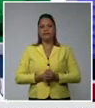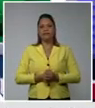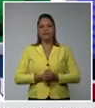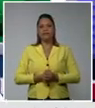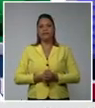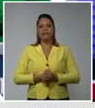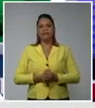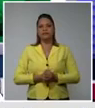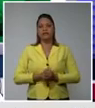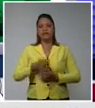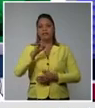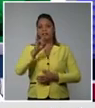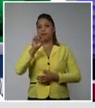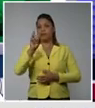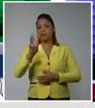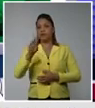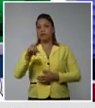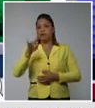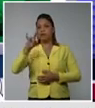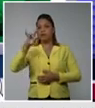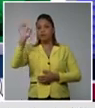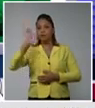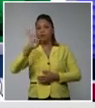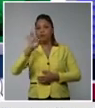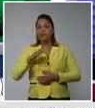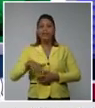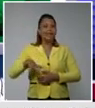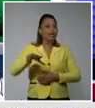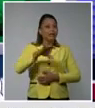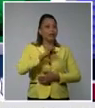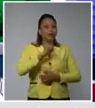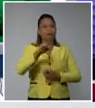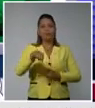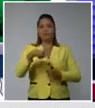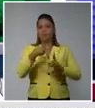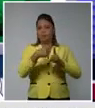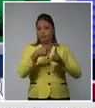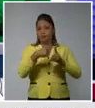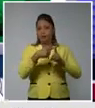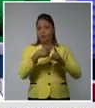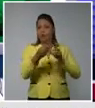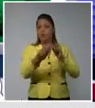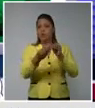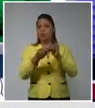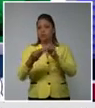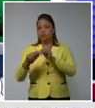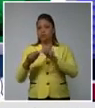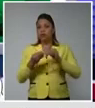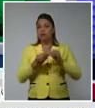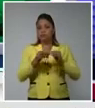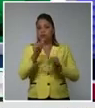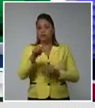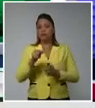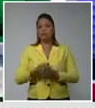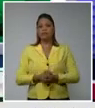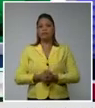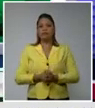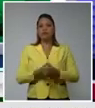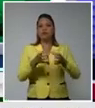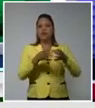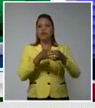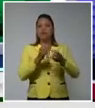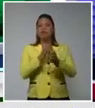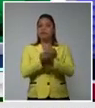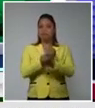El 93,9% de todos los casos, contactos de casos confirmados previamente, grupos de mayor riesgo.